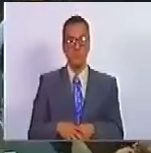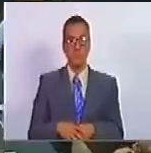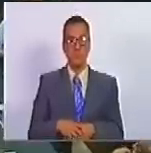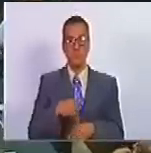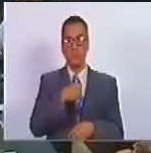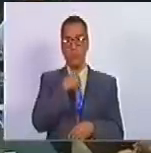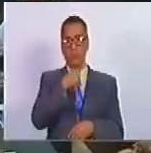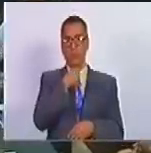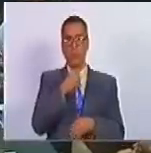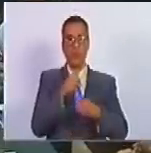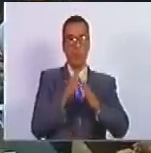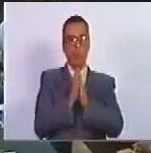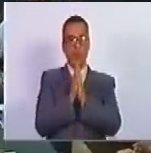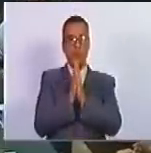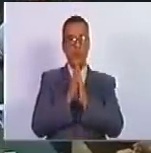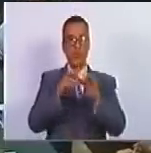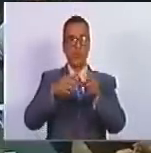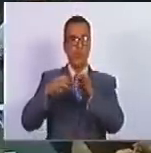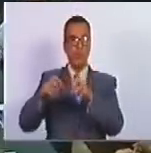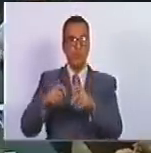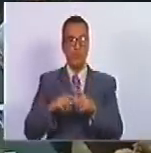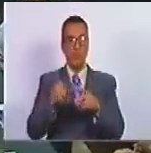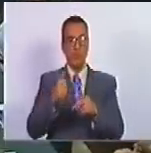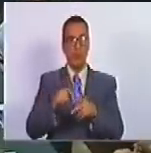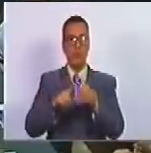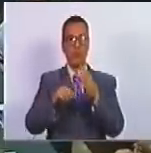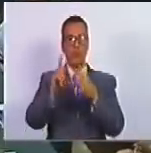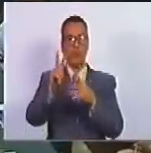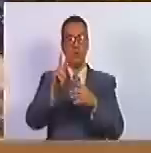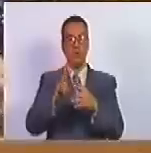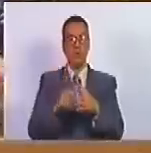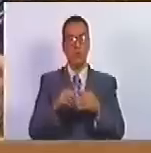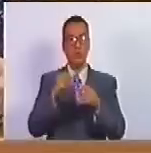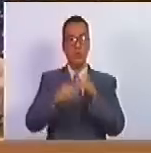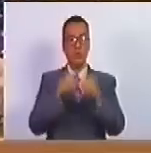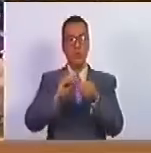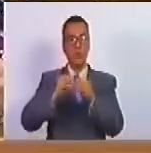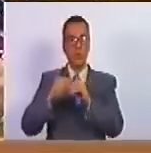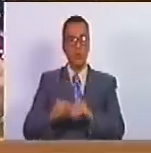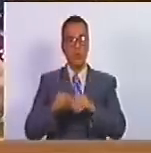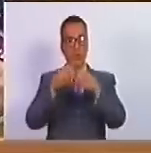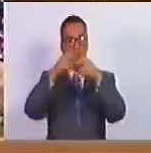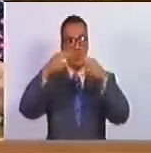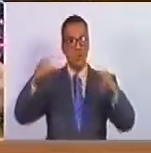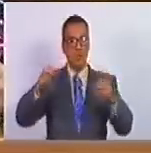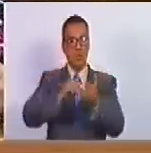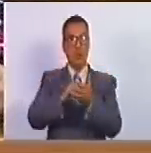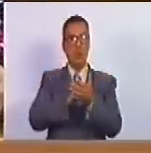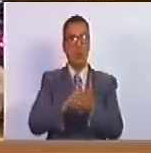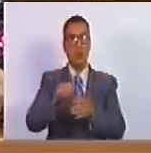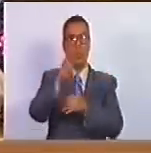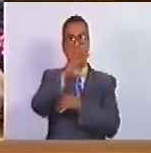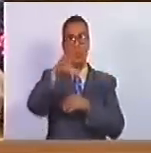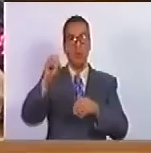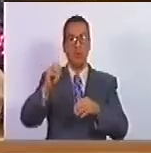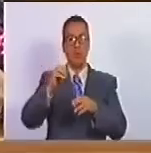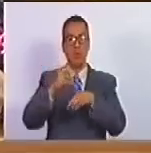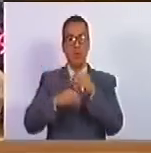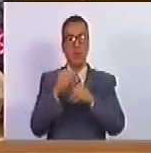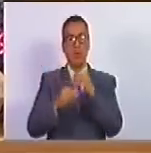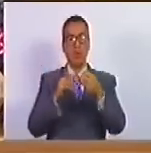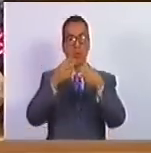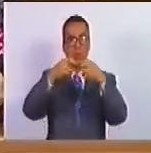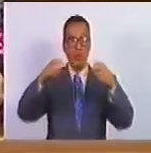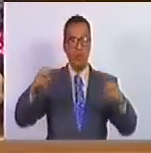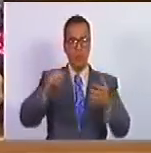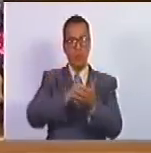Micrófono para la secretaria, por favor. Centésimo décimo segundo. Se propone modificar el epígrafe del artículo 50, que pasa a ser el